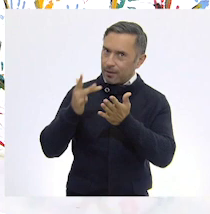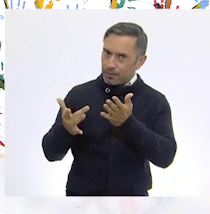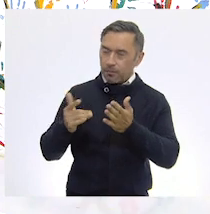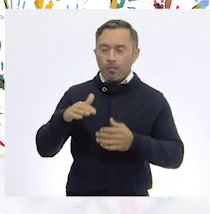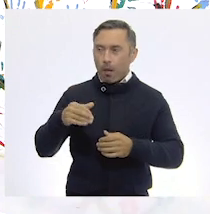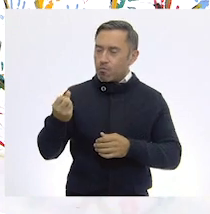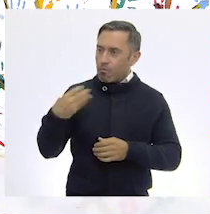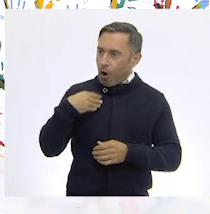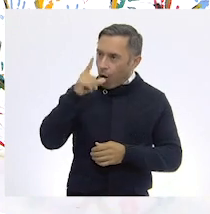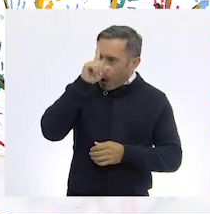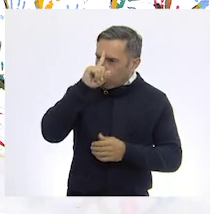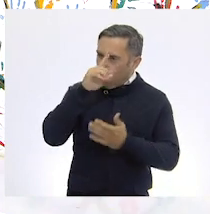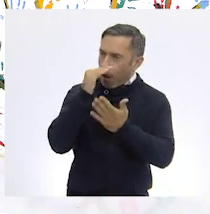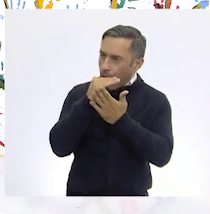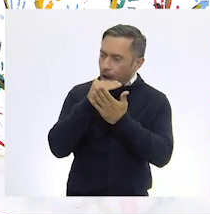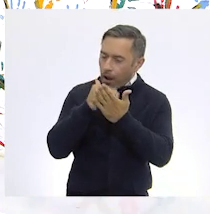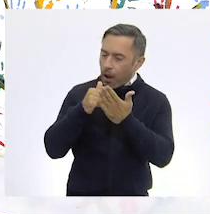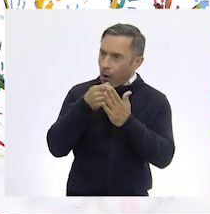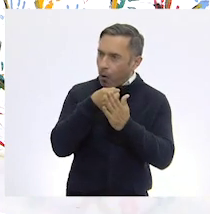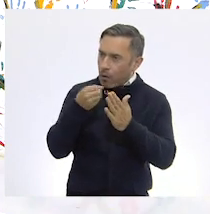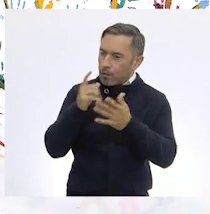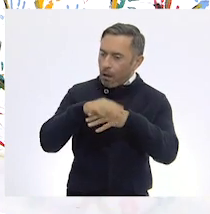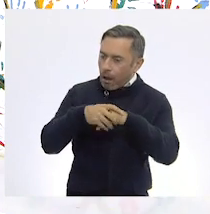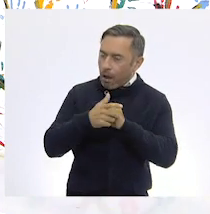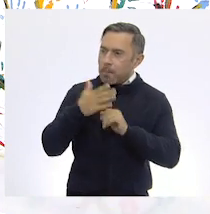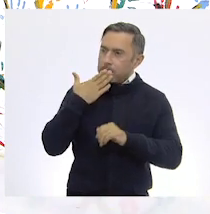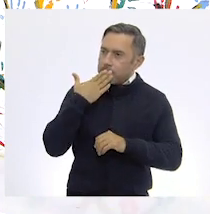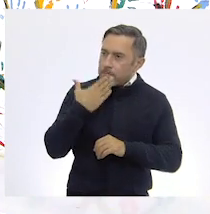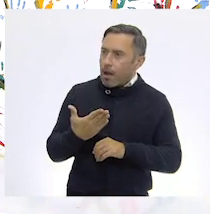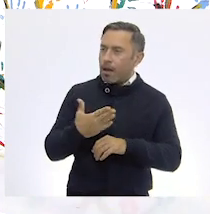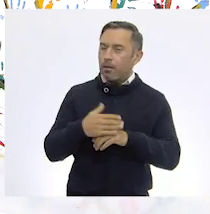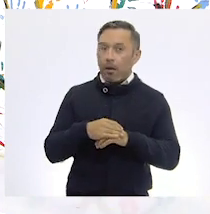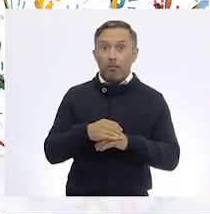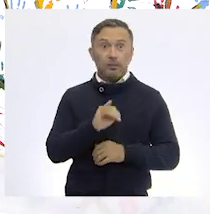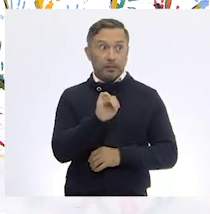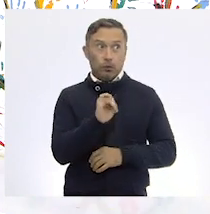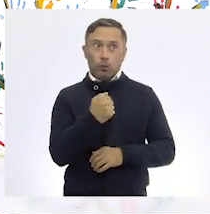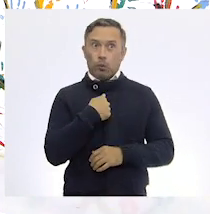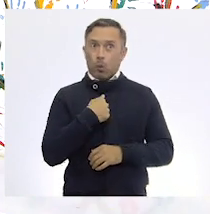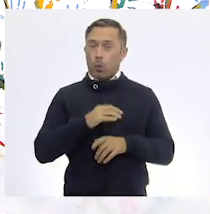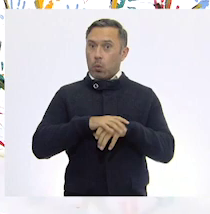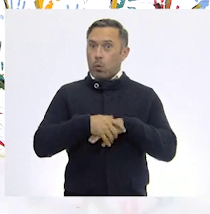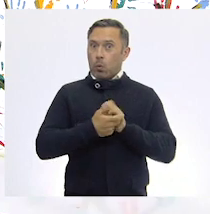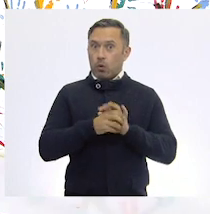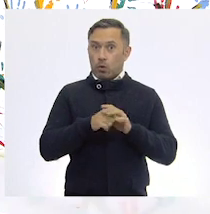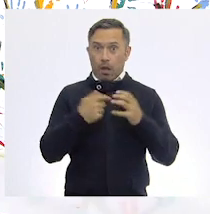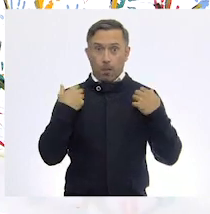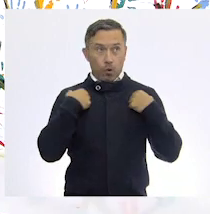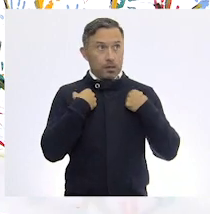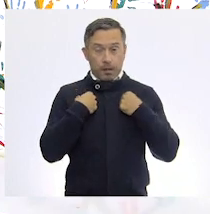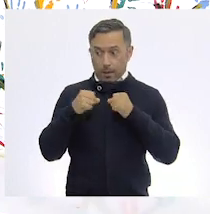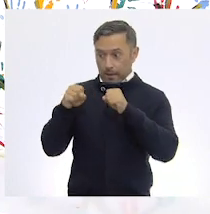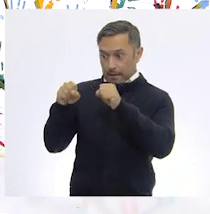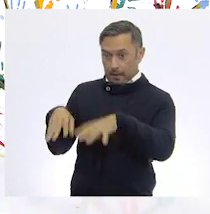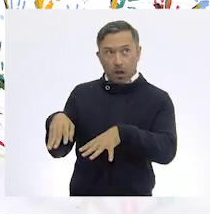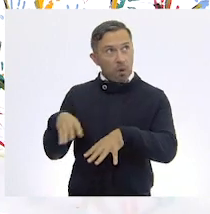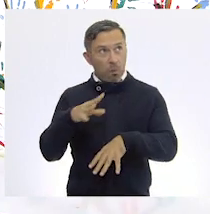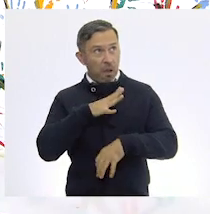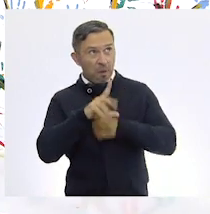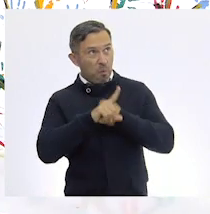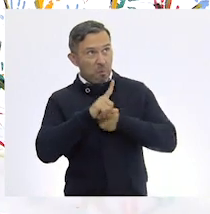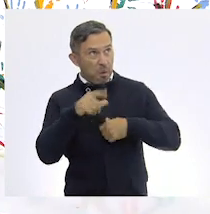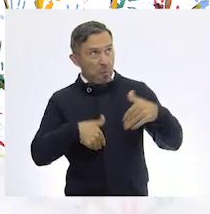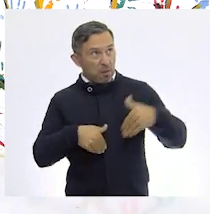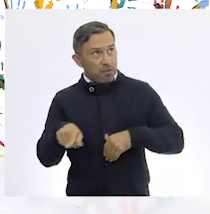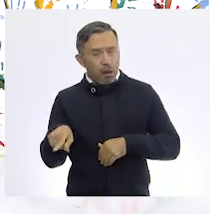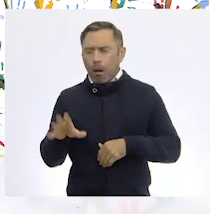para lavarnos bien las manos. Sí, yo las tengo muy bien limpias. Y puse ahí mi mochila. No te estorba, ¿verdad? No, Panchito, claro que no. Y está